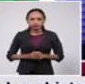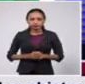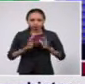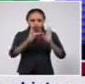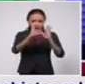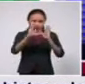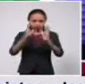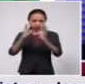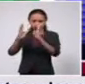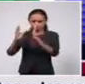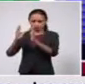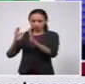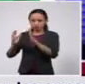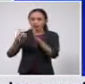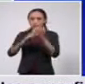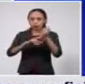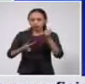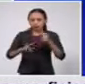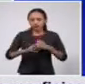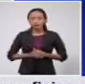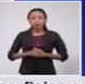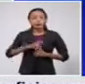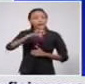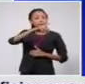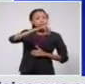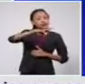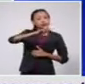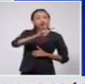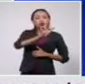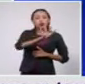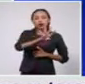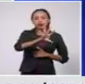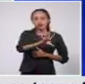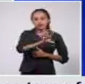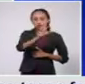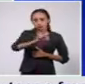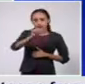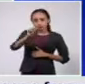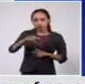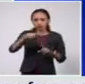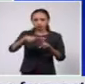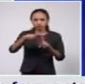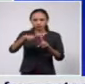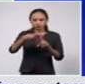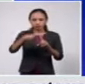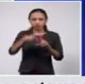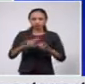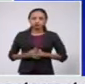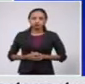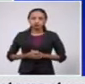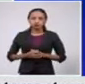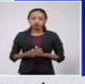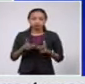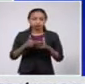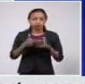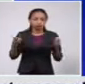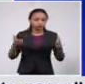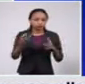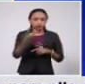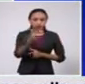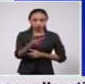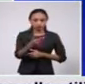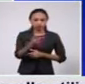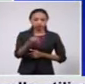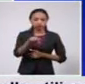provincias, Pinar del Río con 45 casos confirmados, incrementa en 12 la cifra del